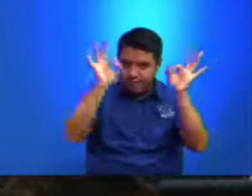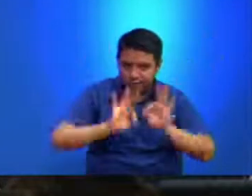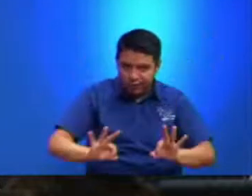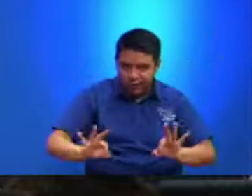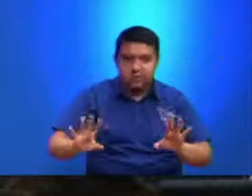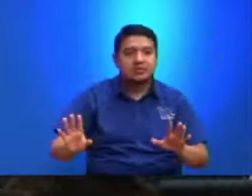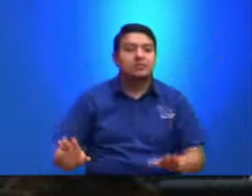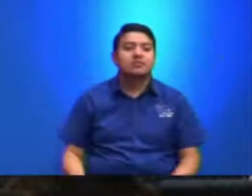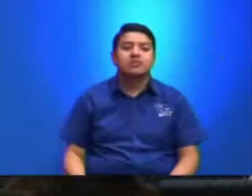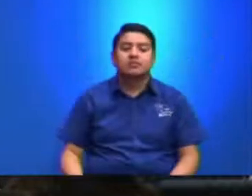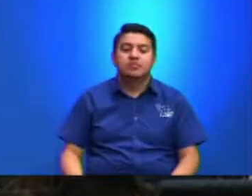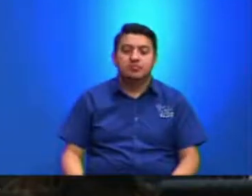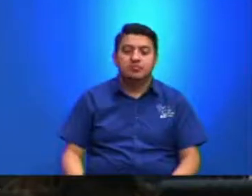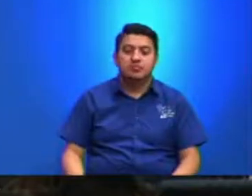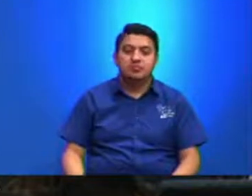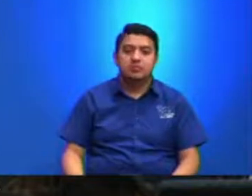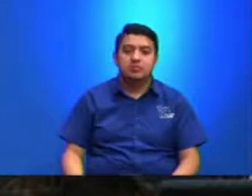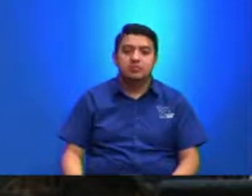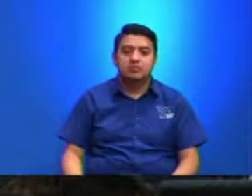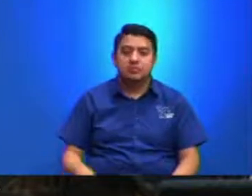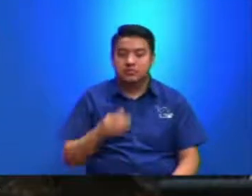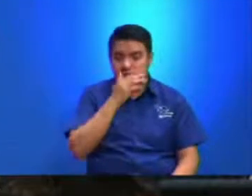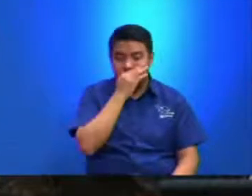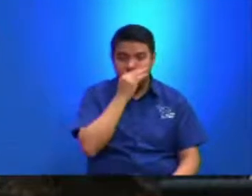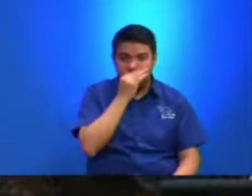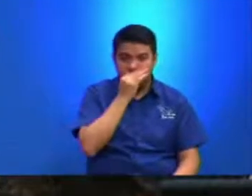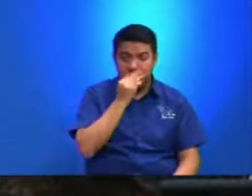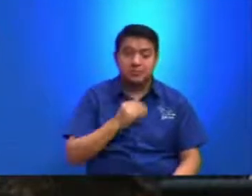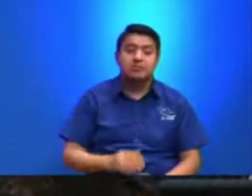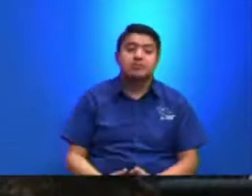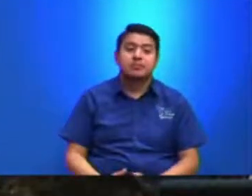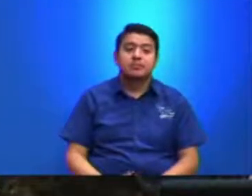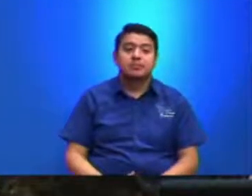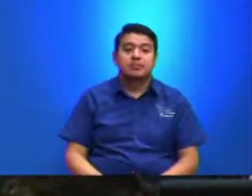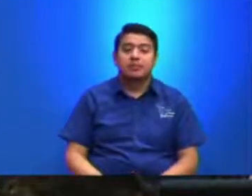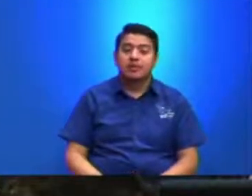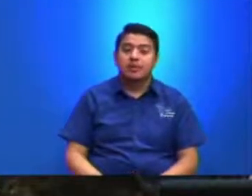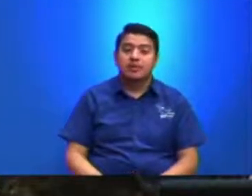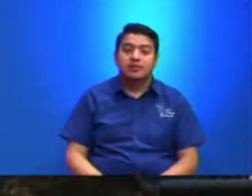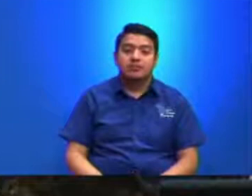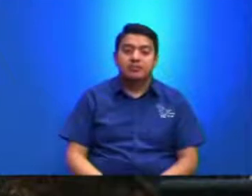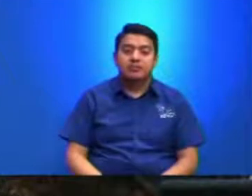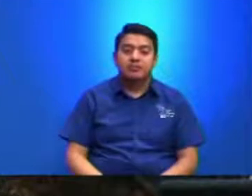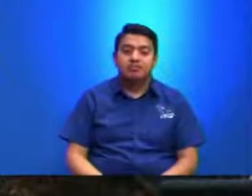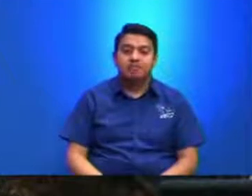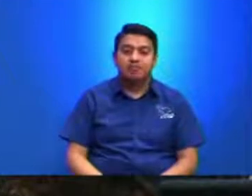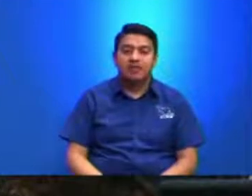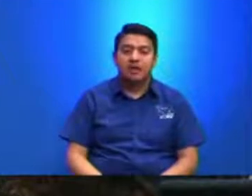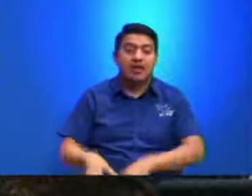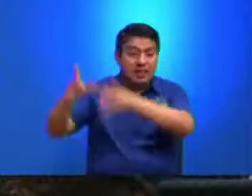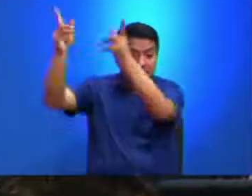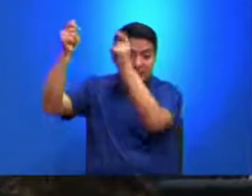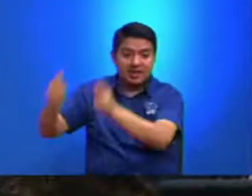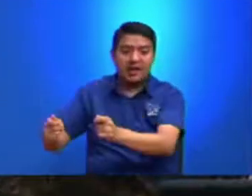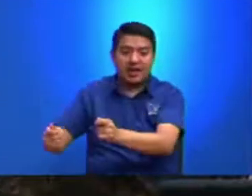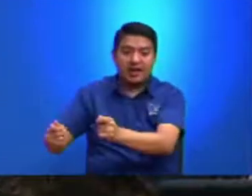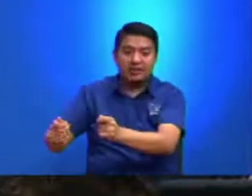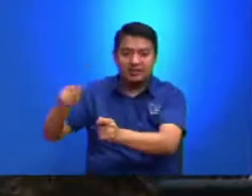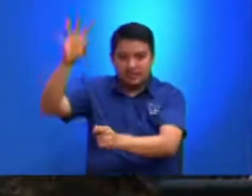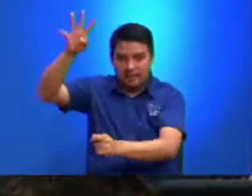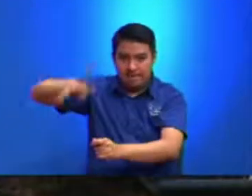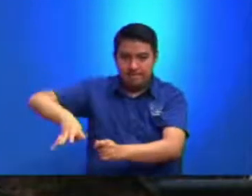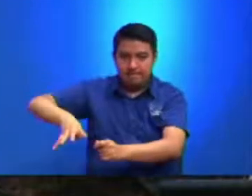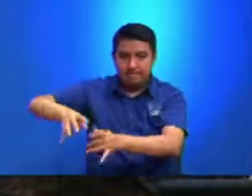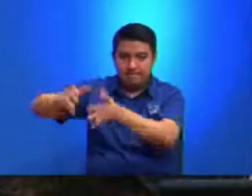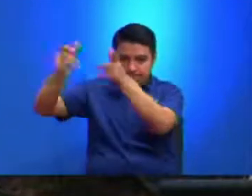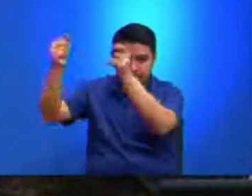El que está en la cárcel, pues en ese centro de detención, las rejas impiden que salga a comerse su churrasco a